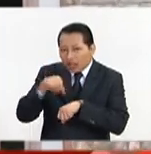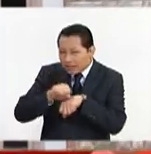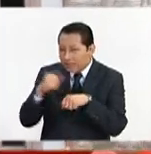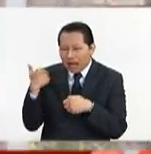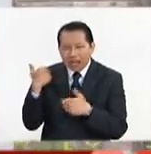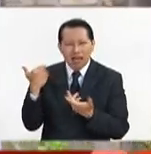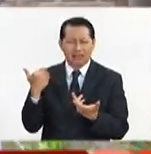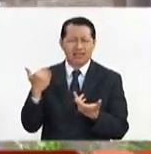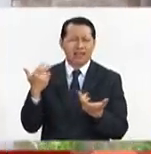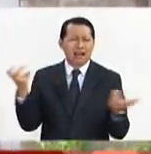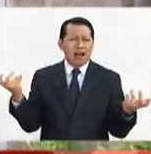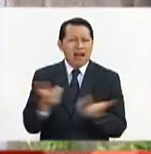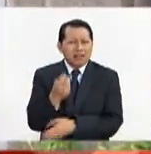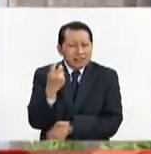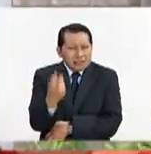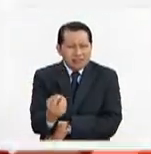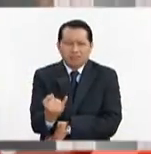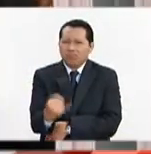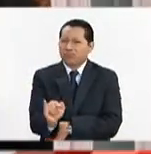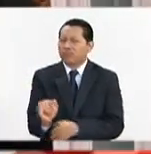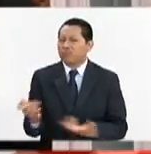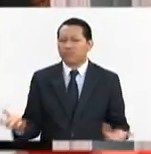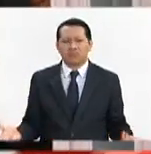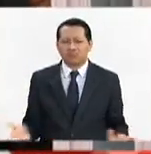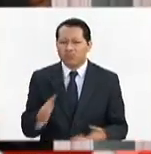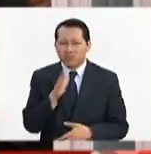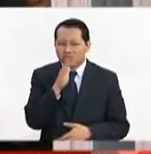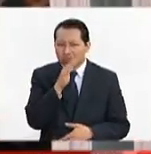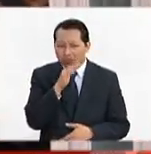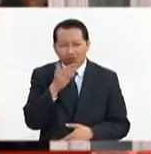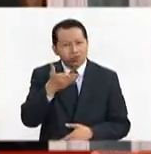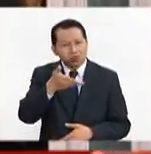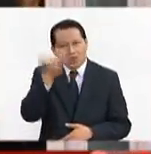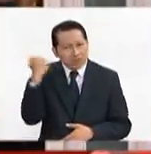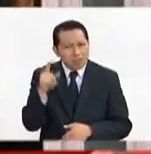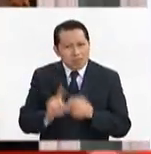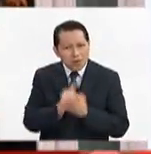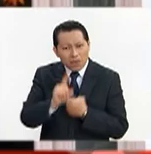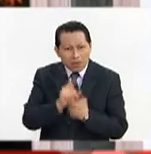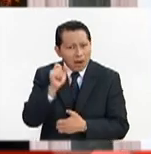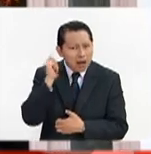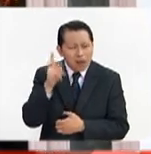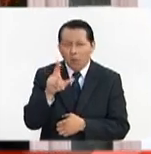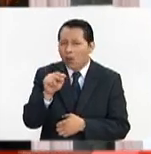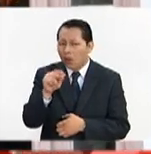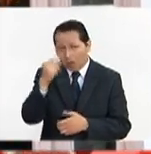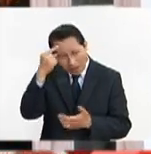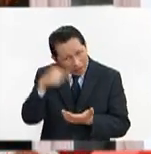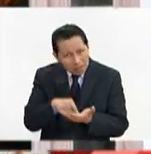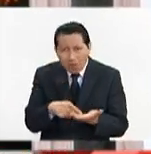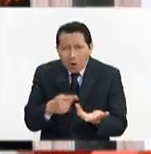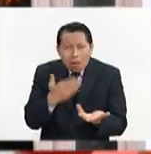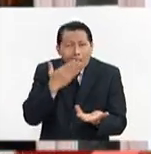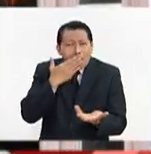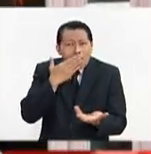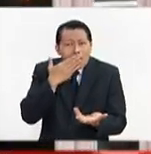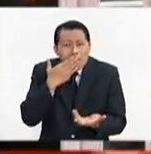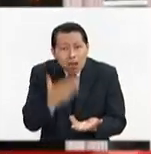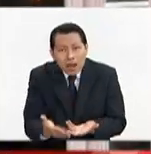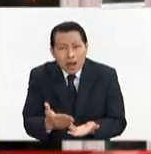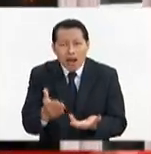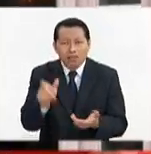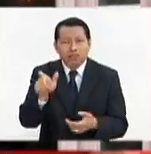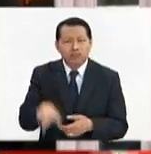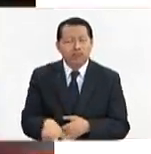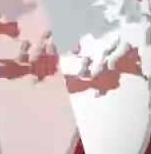sentido que el hombre haga esto. No sé si tenía problemas en absoluto. Nosotros creemos que estaba perfectamente bien.